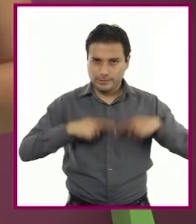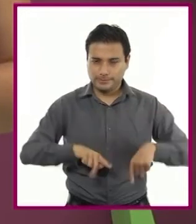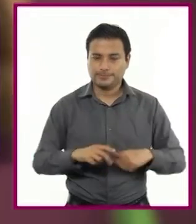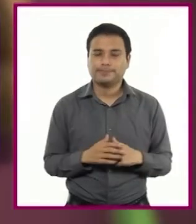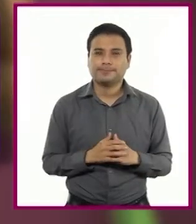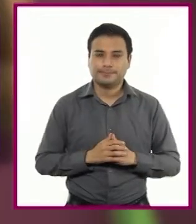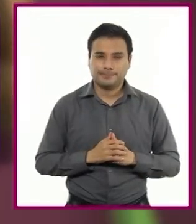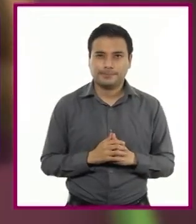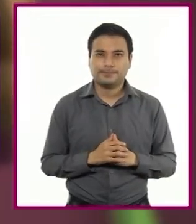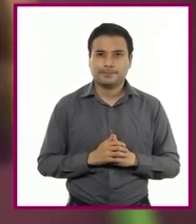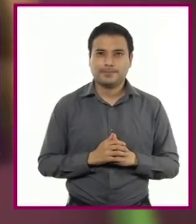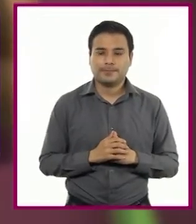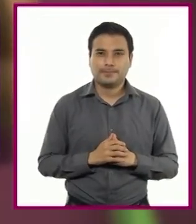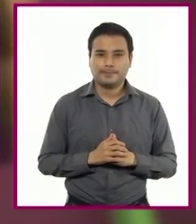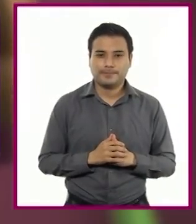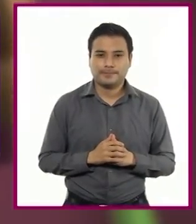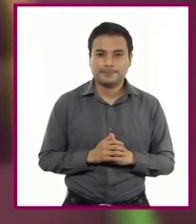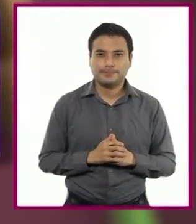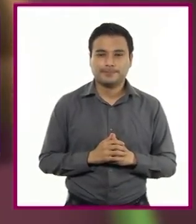ataque.